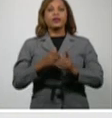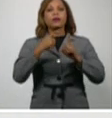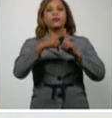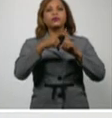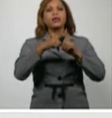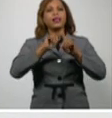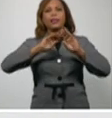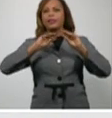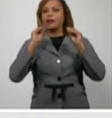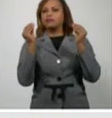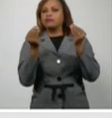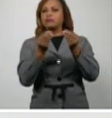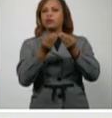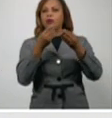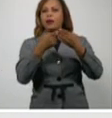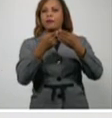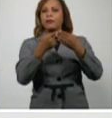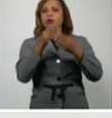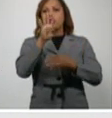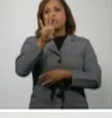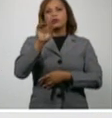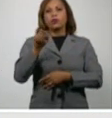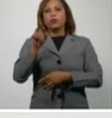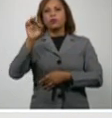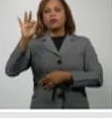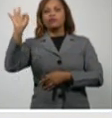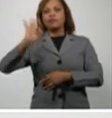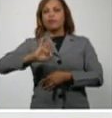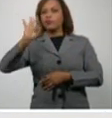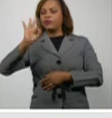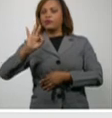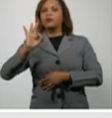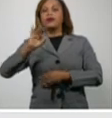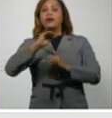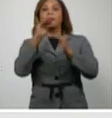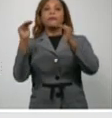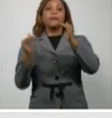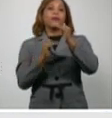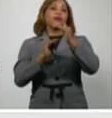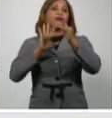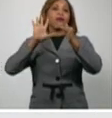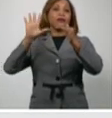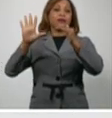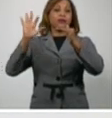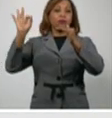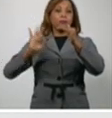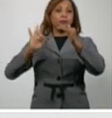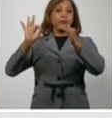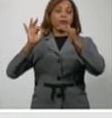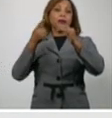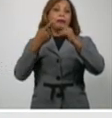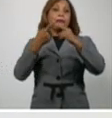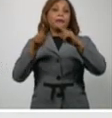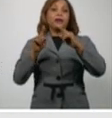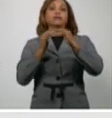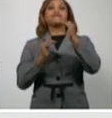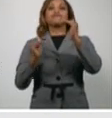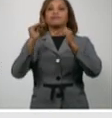analizadas allá de un 4,8%, por debajo de 5%, pero elevado todavía.